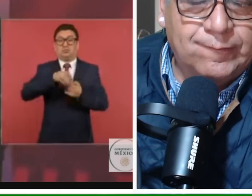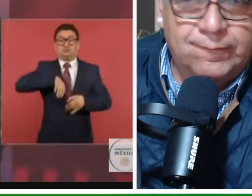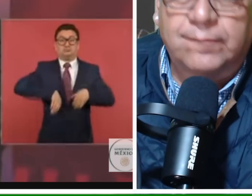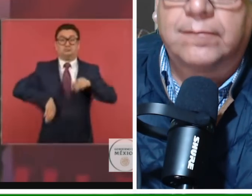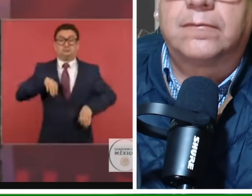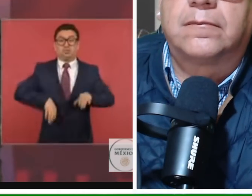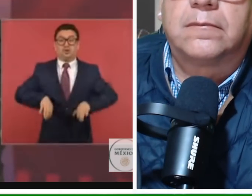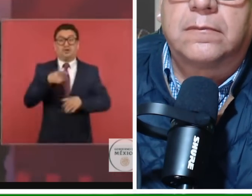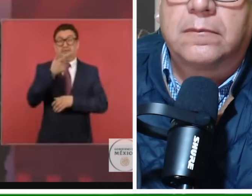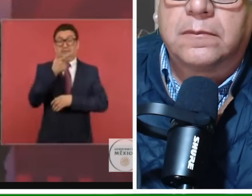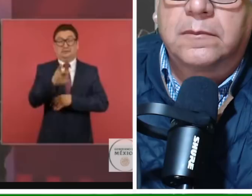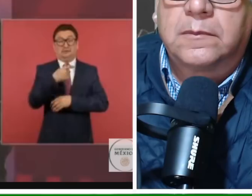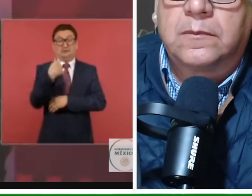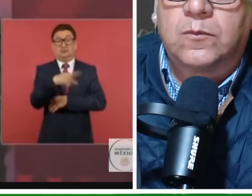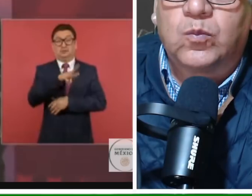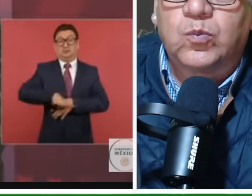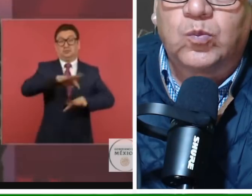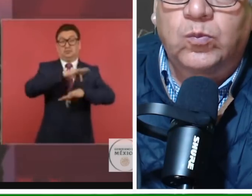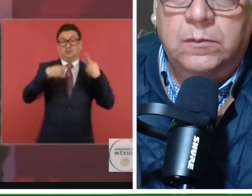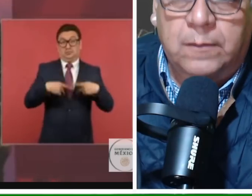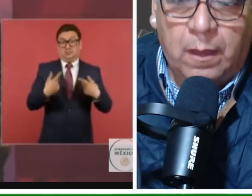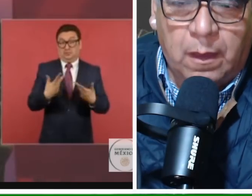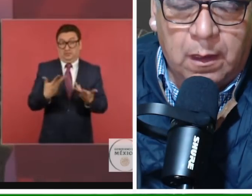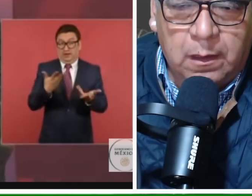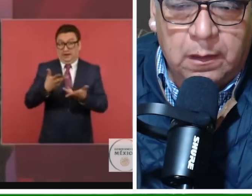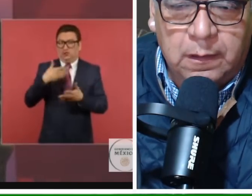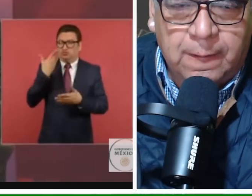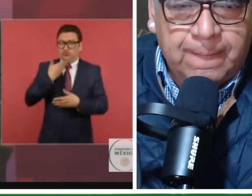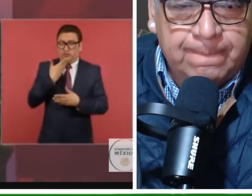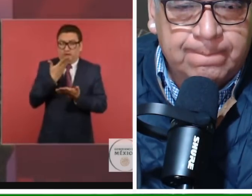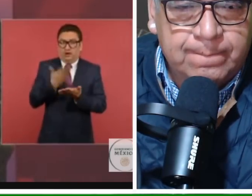Entonces, como eso ya no se permite,